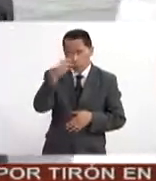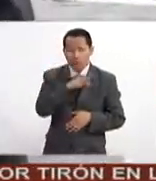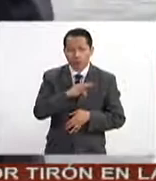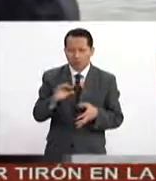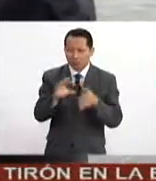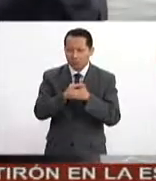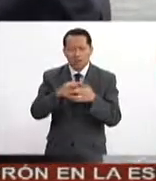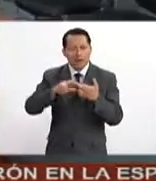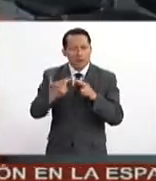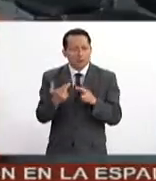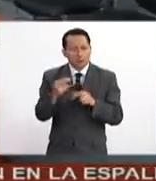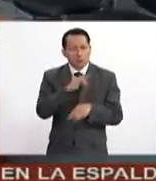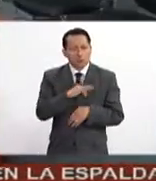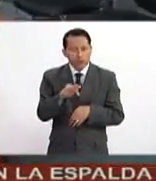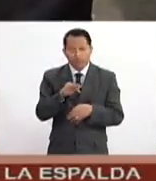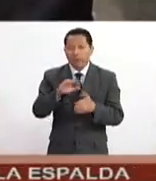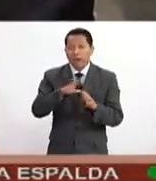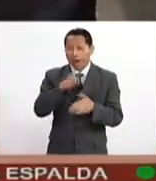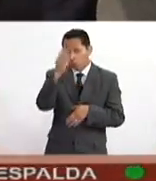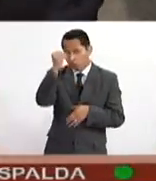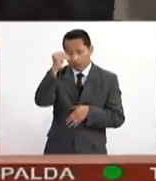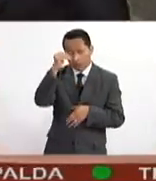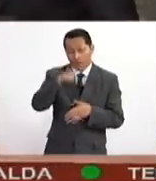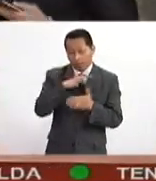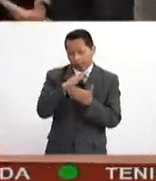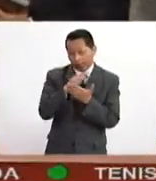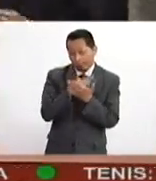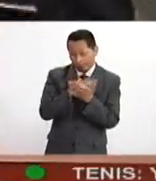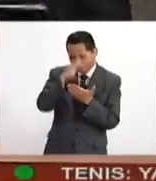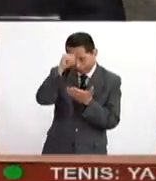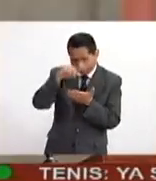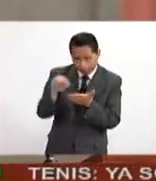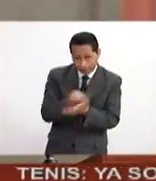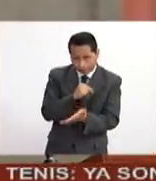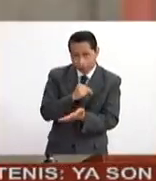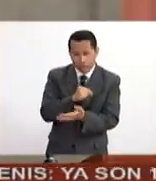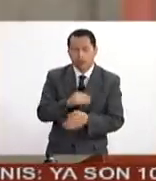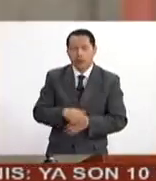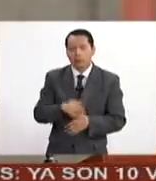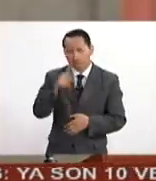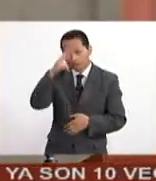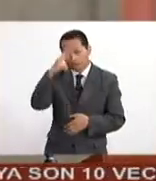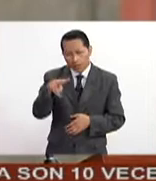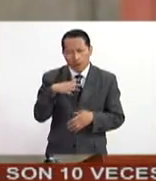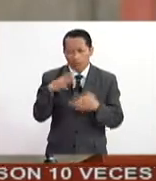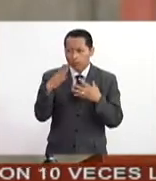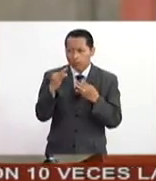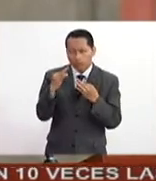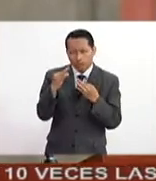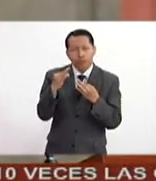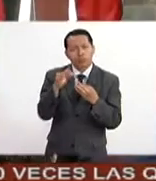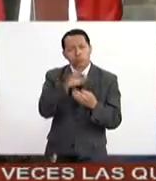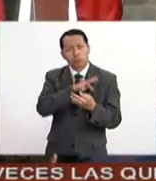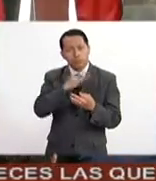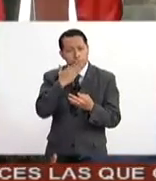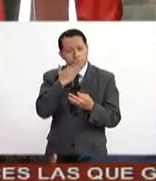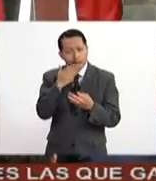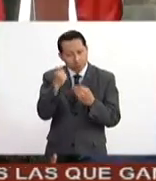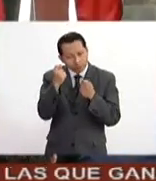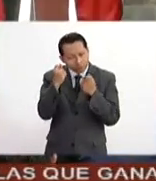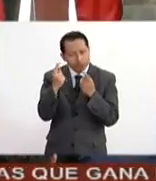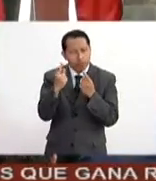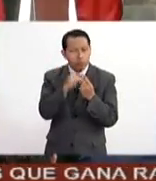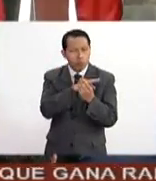fortalecen su relación bilateral con la firma de 9 acuerdos. Es para México una gran distinción que el gobierno de Polonia